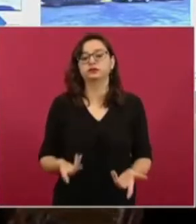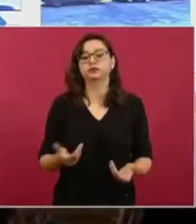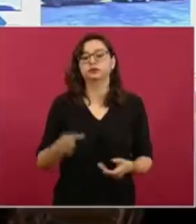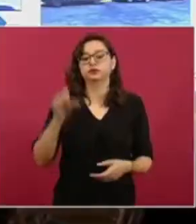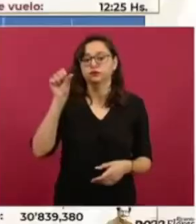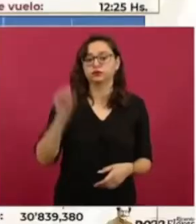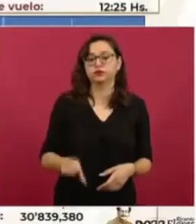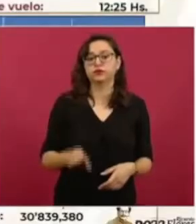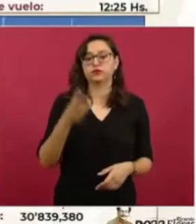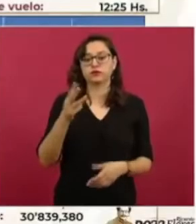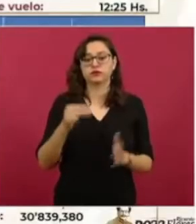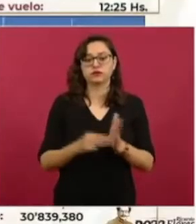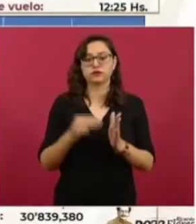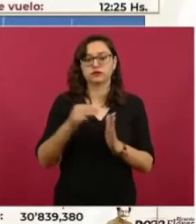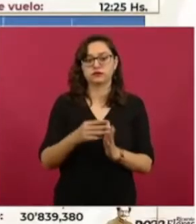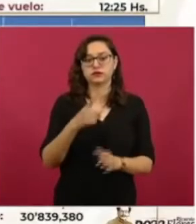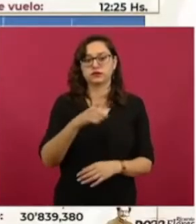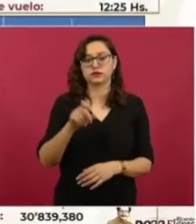día de hoy